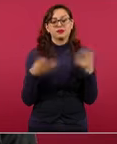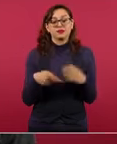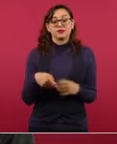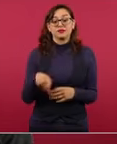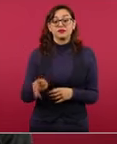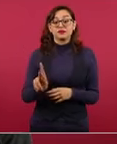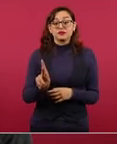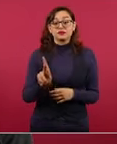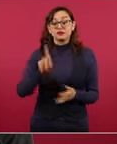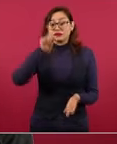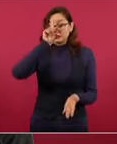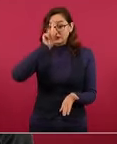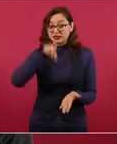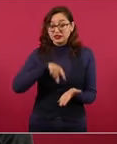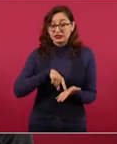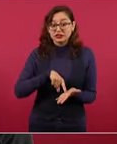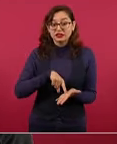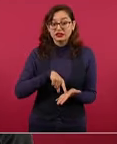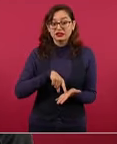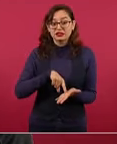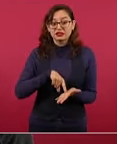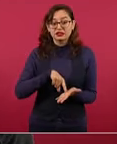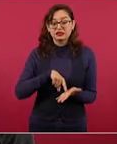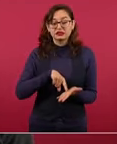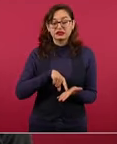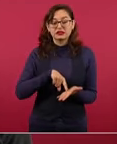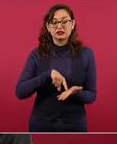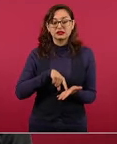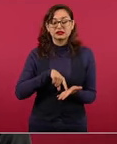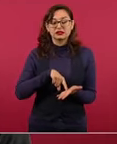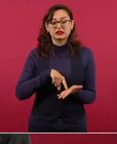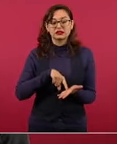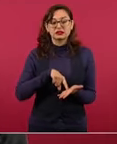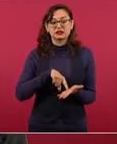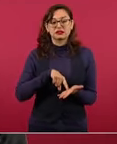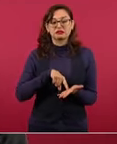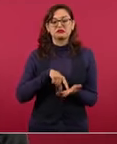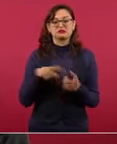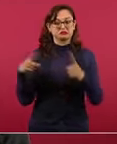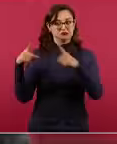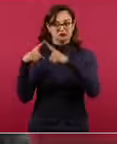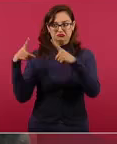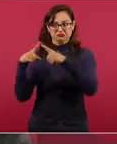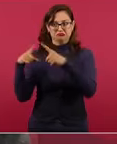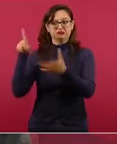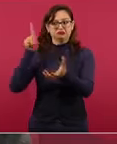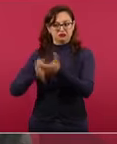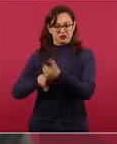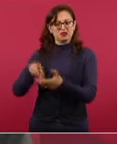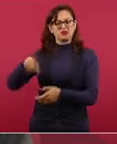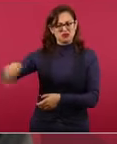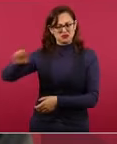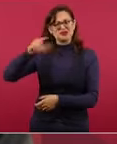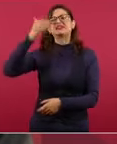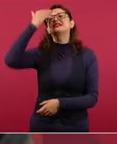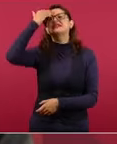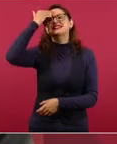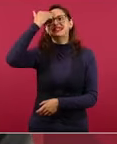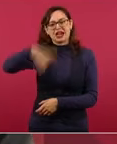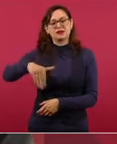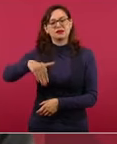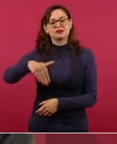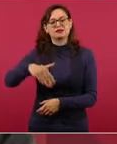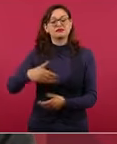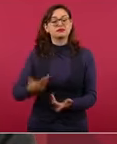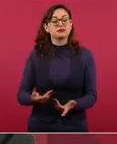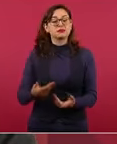yo creo que ellos coinciden de que la paz el